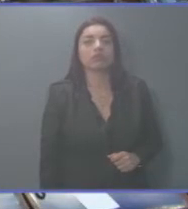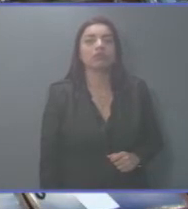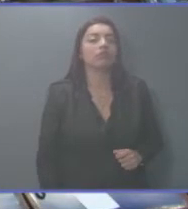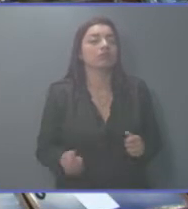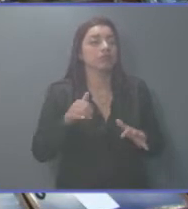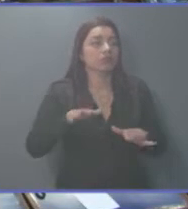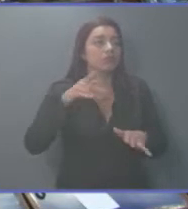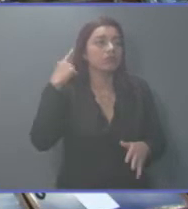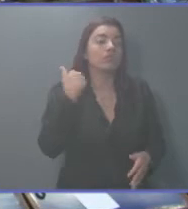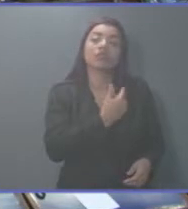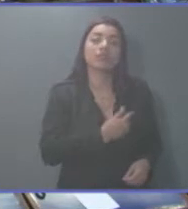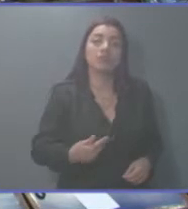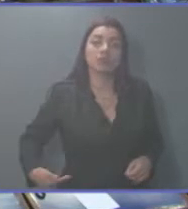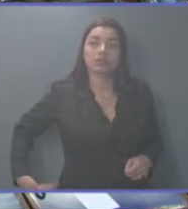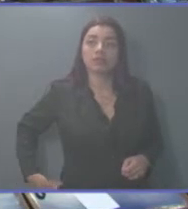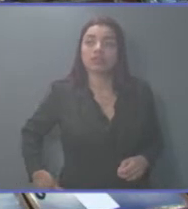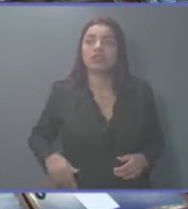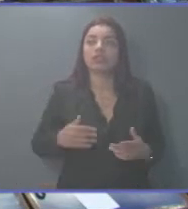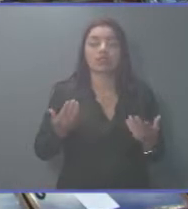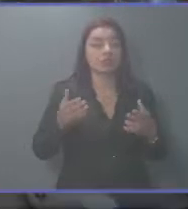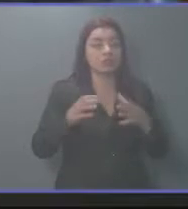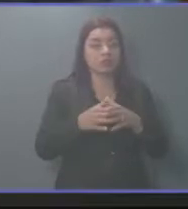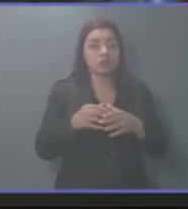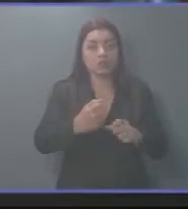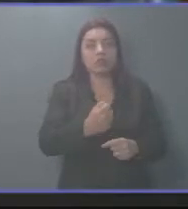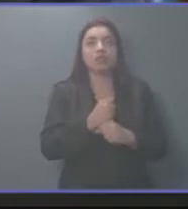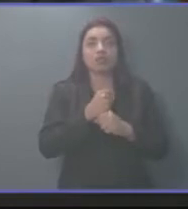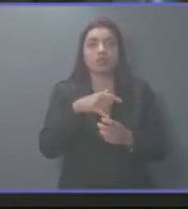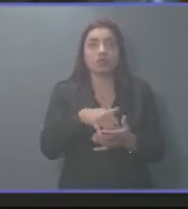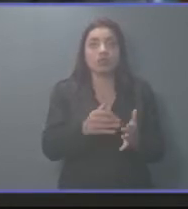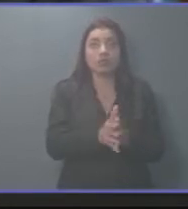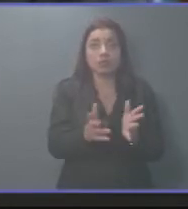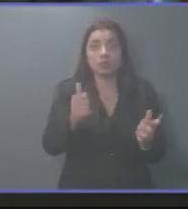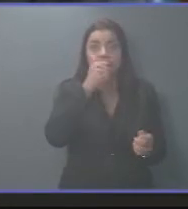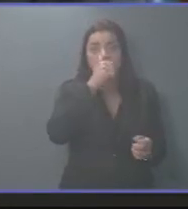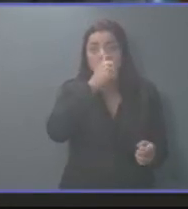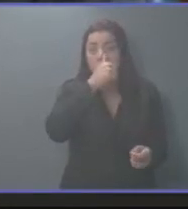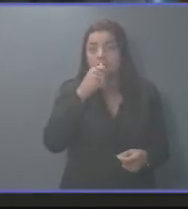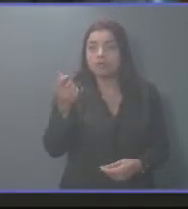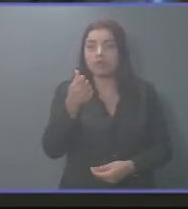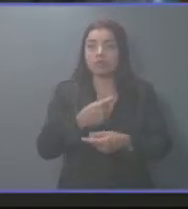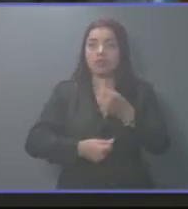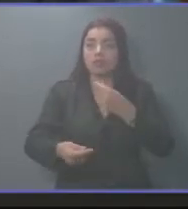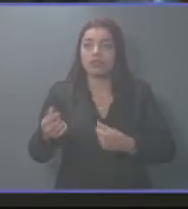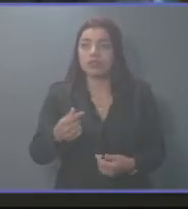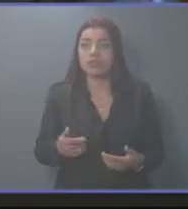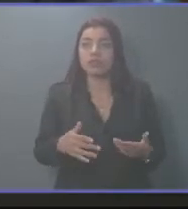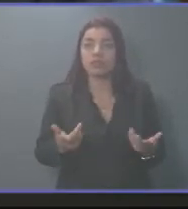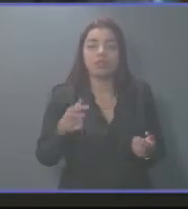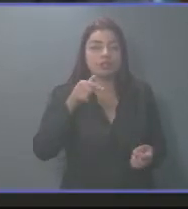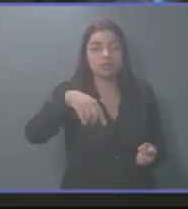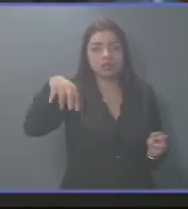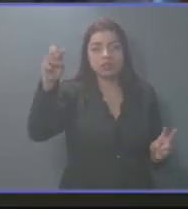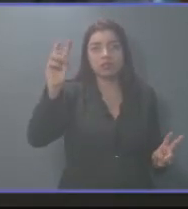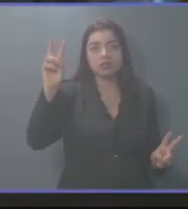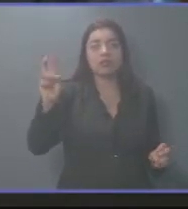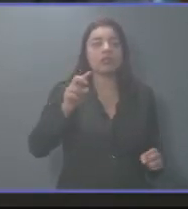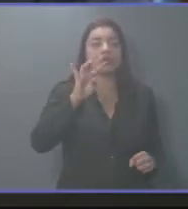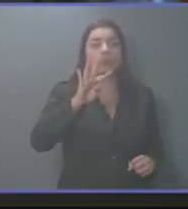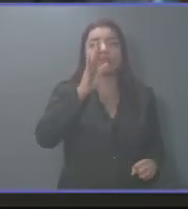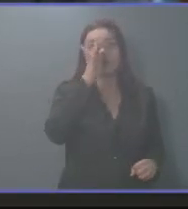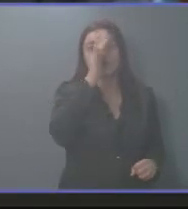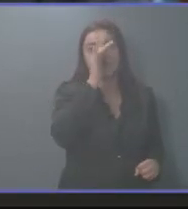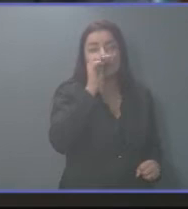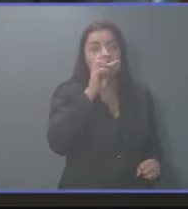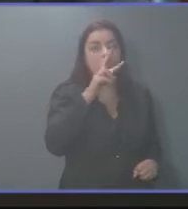Gracias, señor presidente. Comisión de Seguridad Pública y Combate a la Narcoactividad. San Salvador, 4